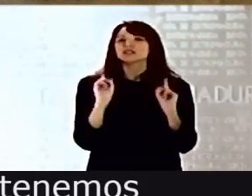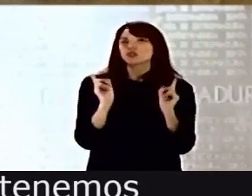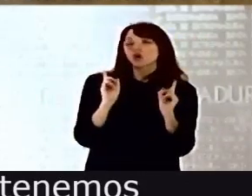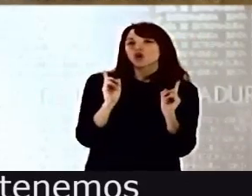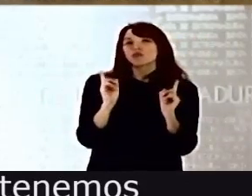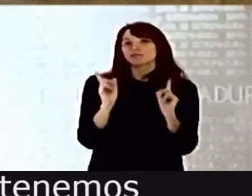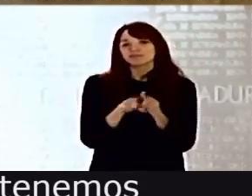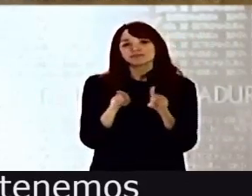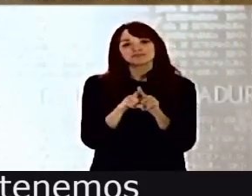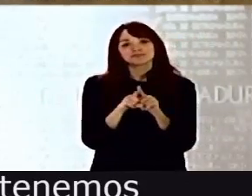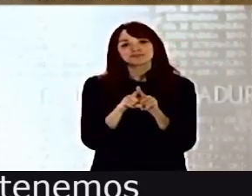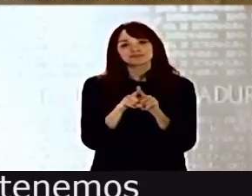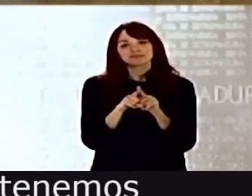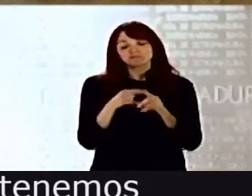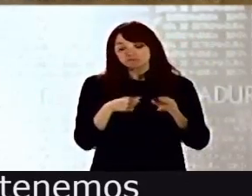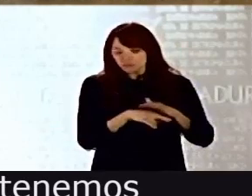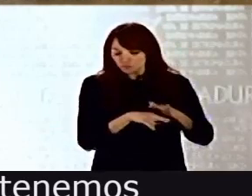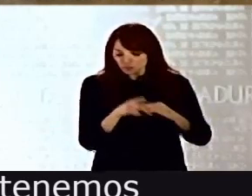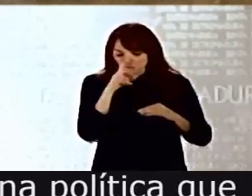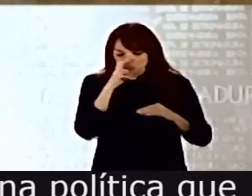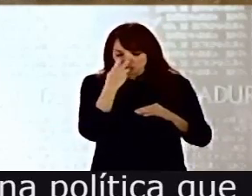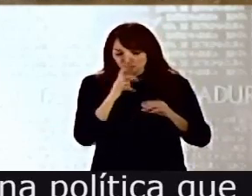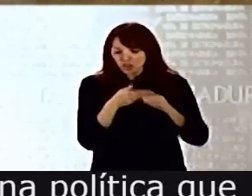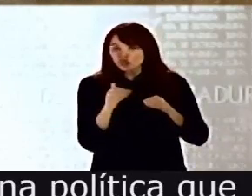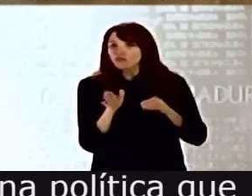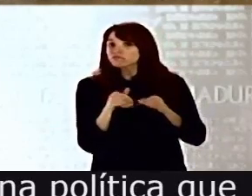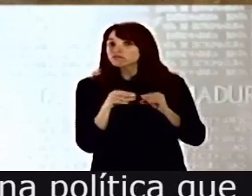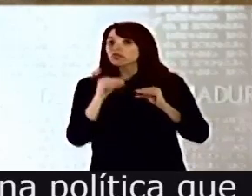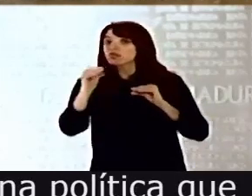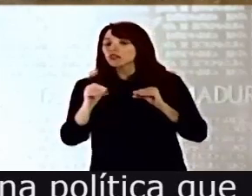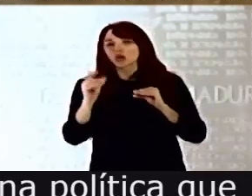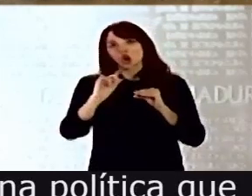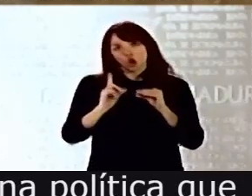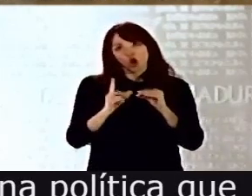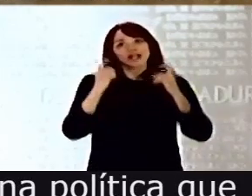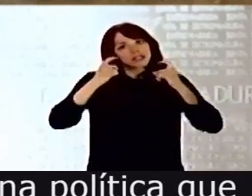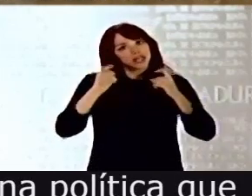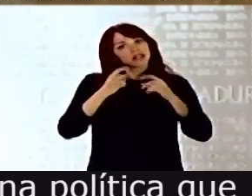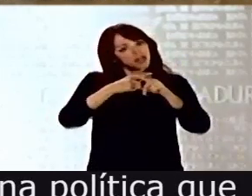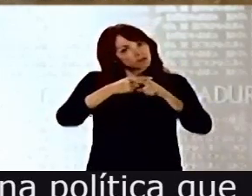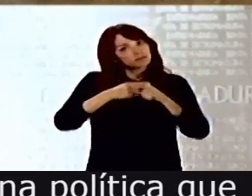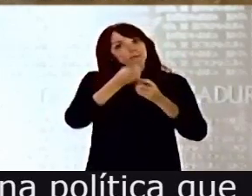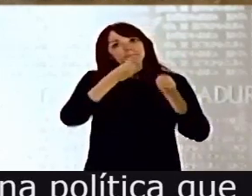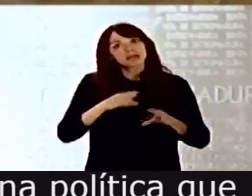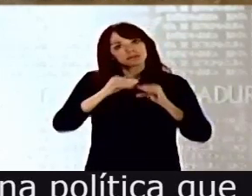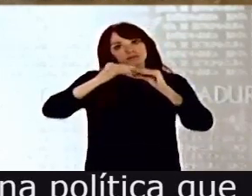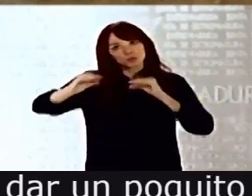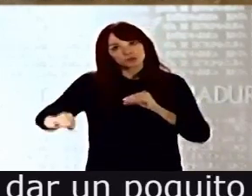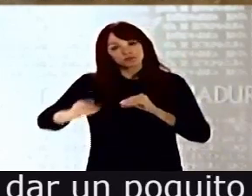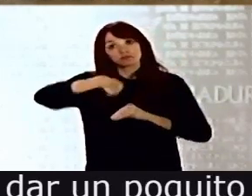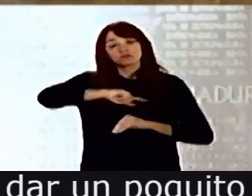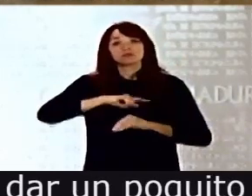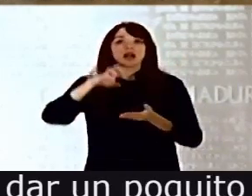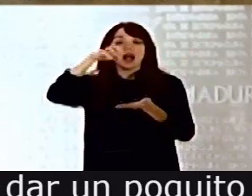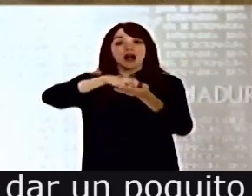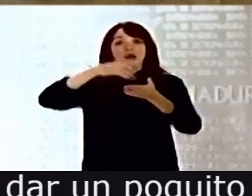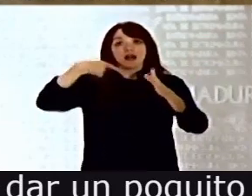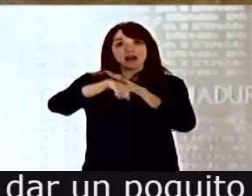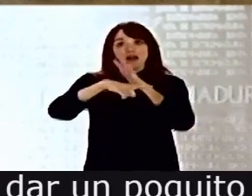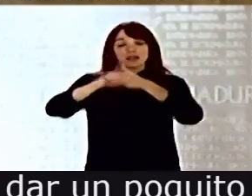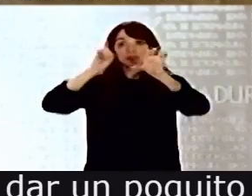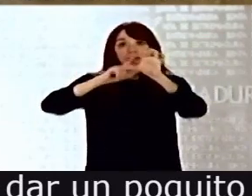de dar lo que a uno le sobra, sino de dar un poquito de lo que uno tiene. Y eso es lo que hacemos desde la Agencia Extremeña